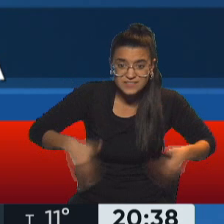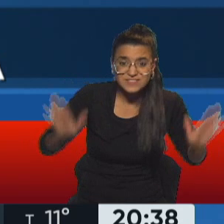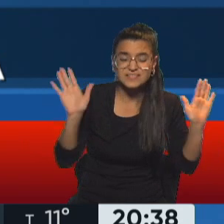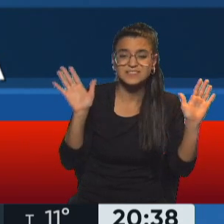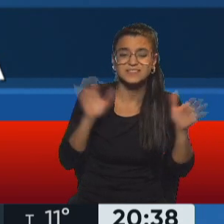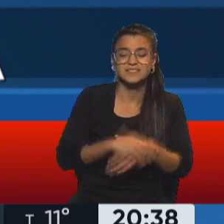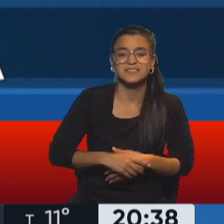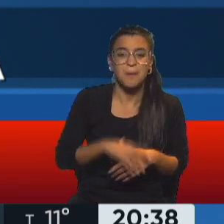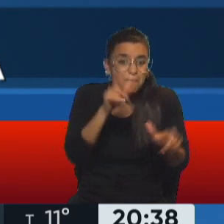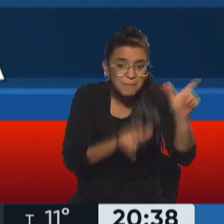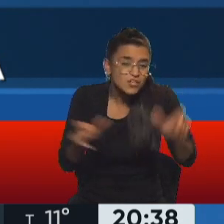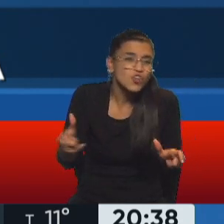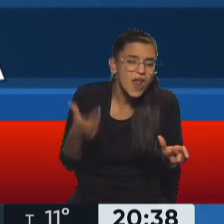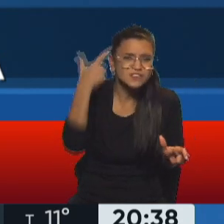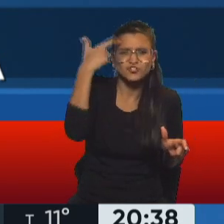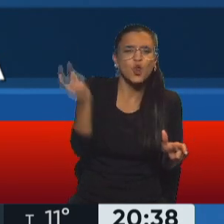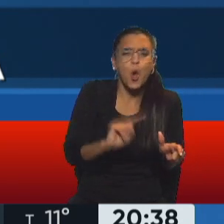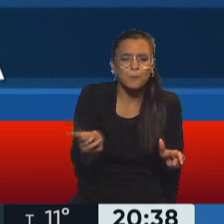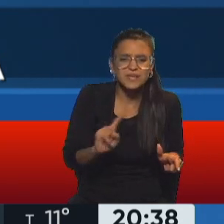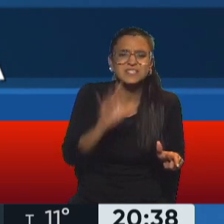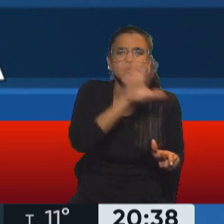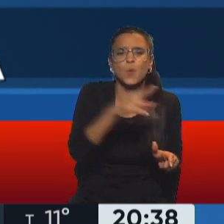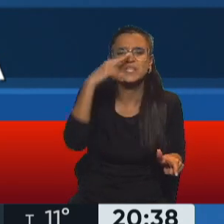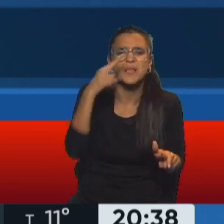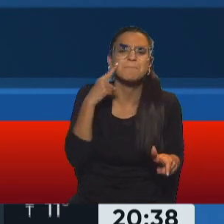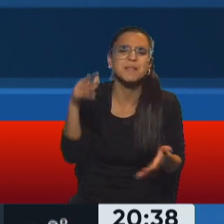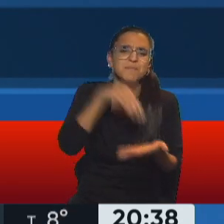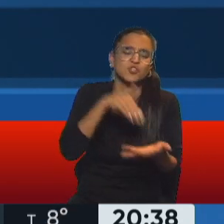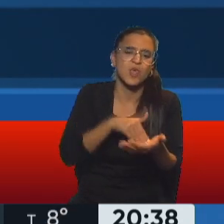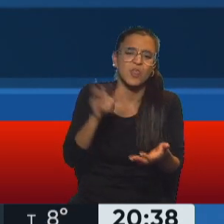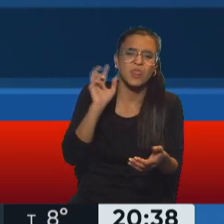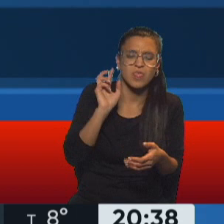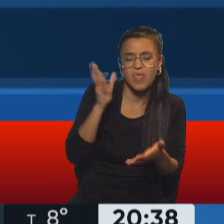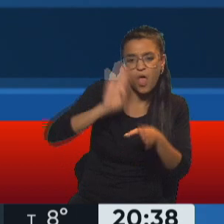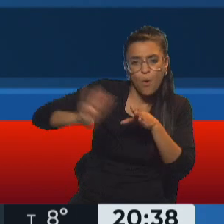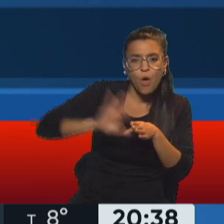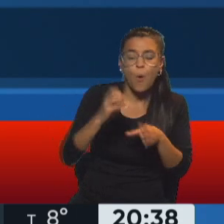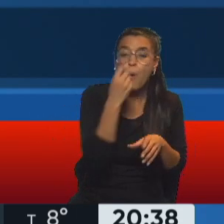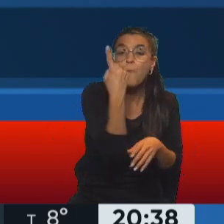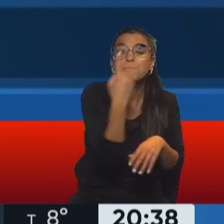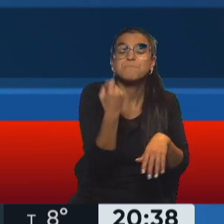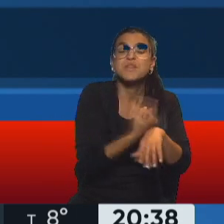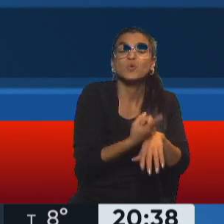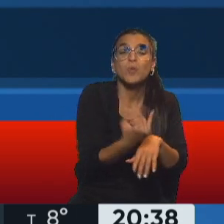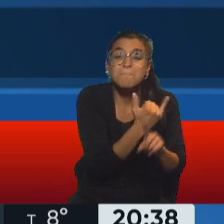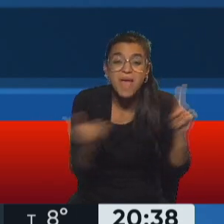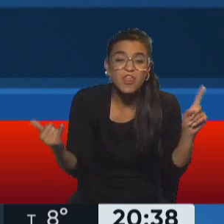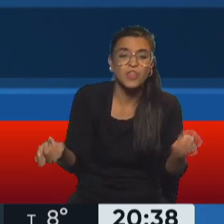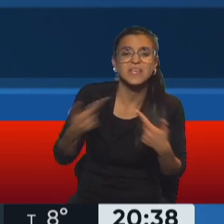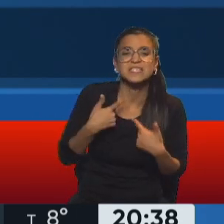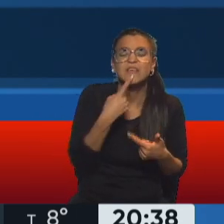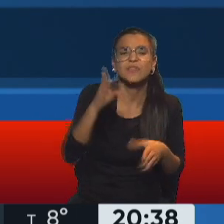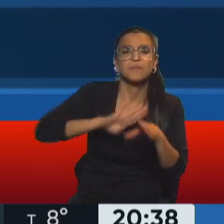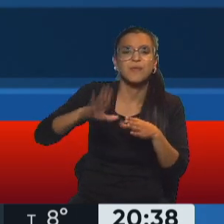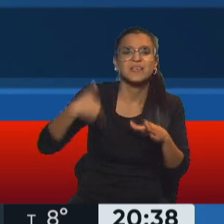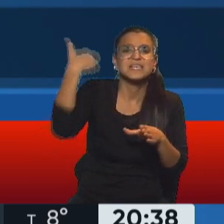veces no toman conciencia de los 57.000 millones de deuda que en 1 minuto y medio, como dice nuestro presidente, nos endeudaron para los